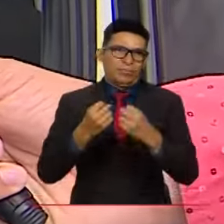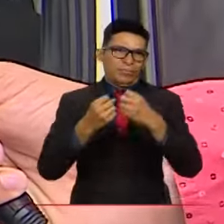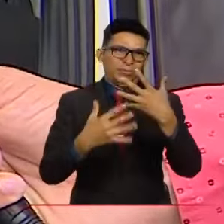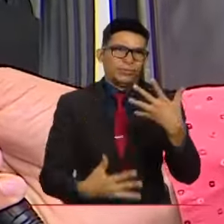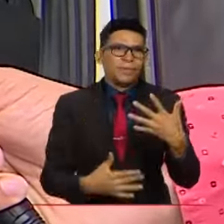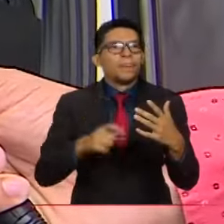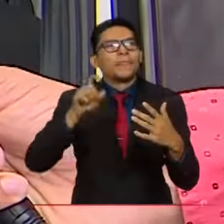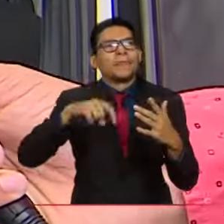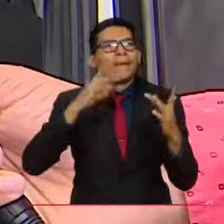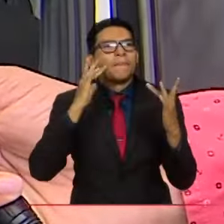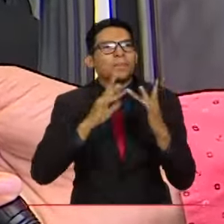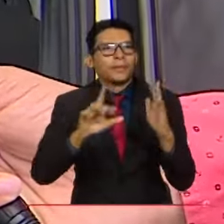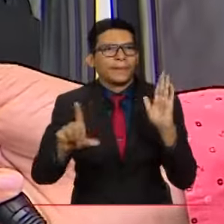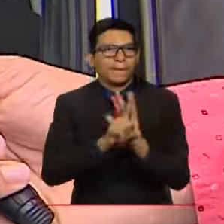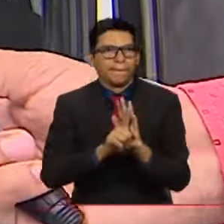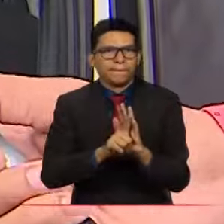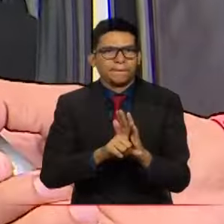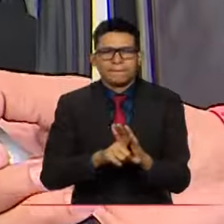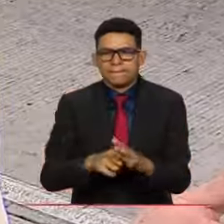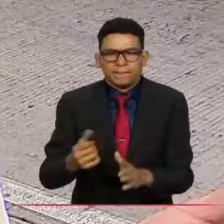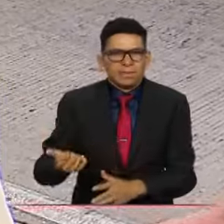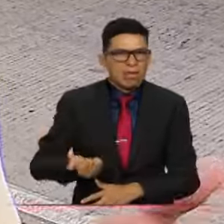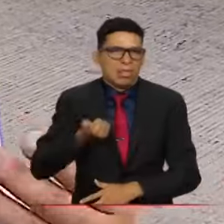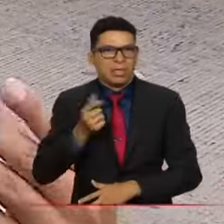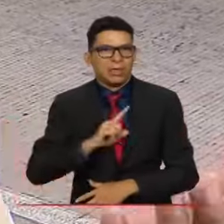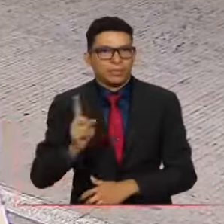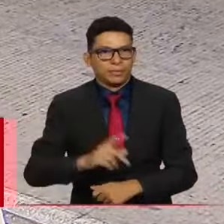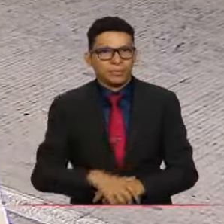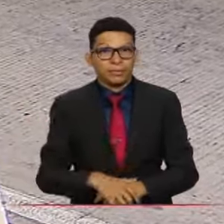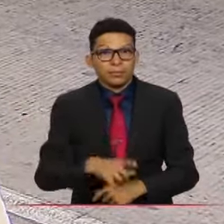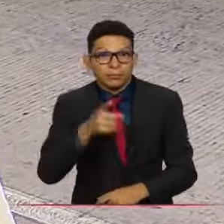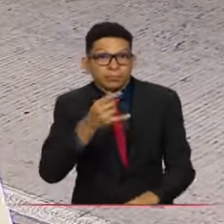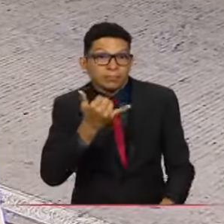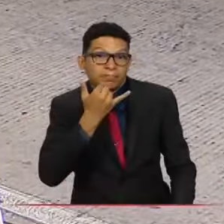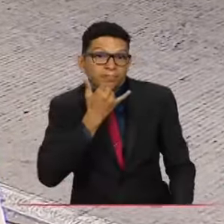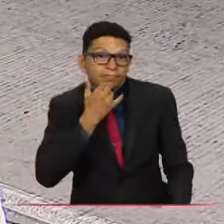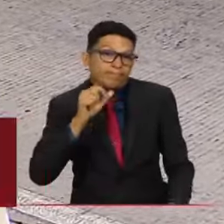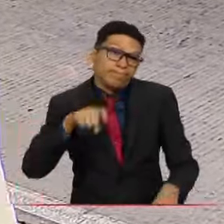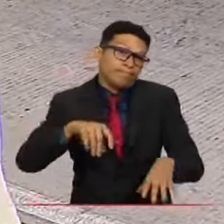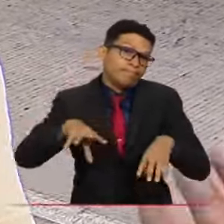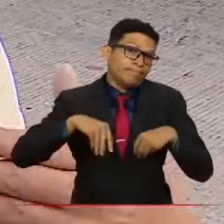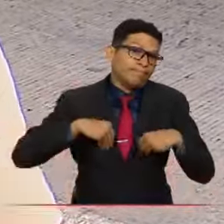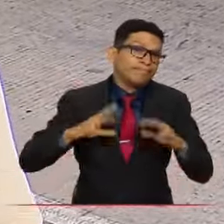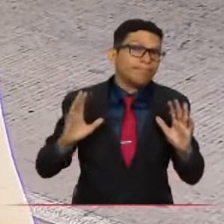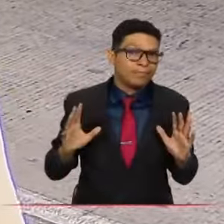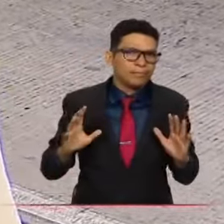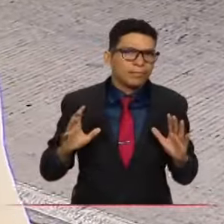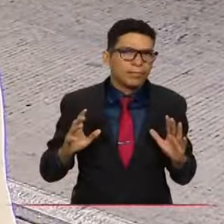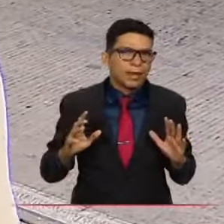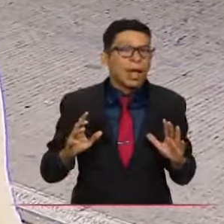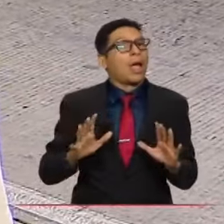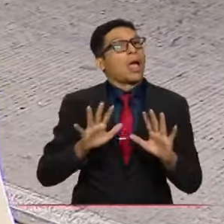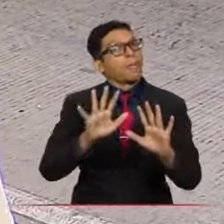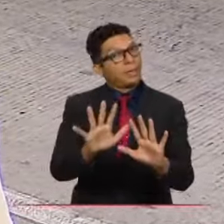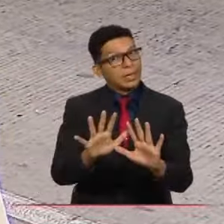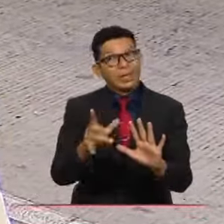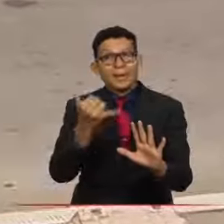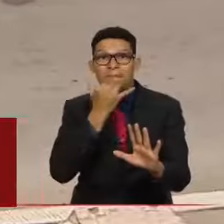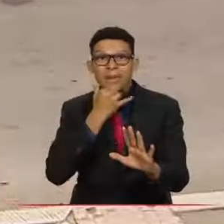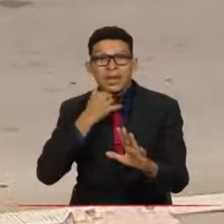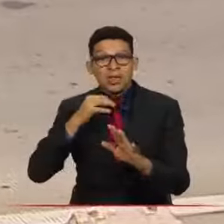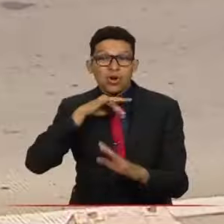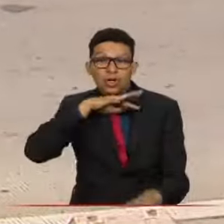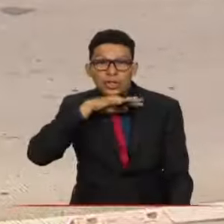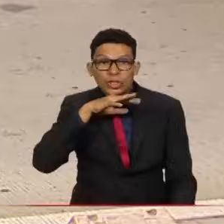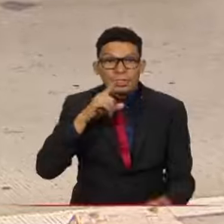de acuerdo con la ley, no por fuera de ella. Si usted tiene el error, tiene que asumirlo, pero tampoco puede ser de parte y parte la grosería,